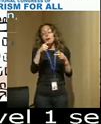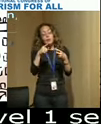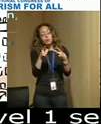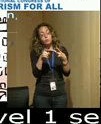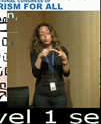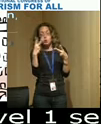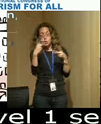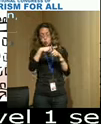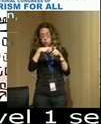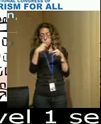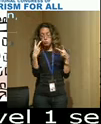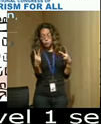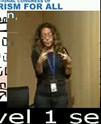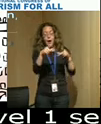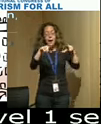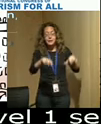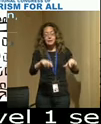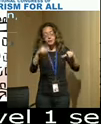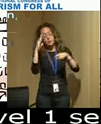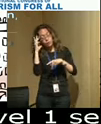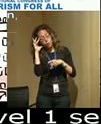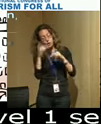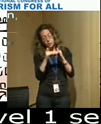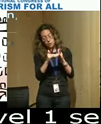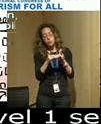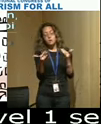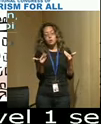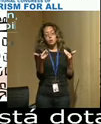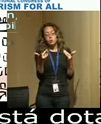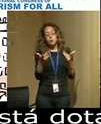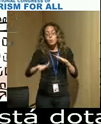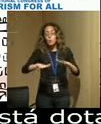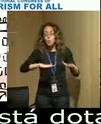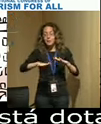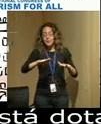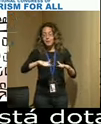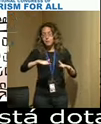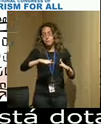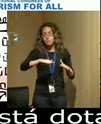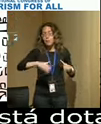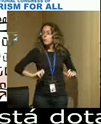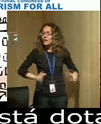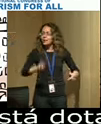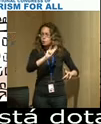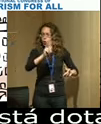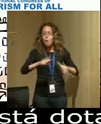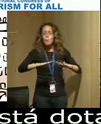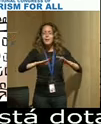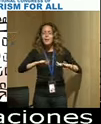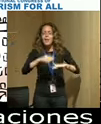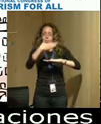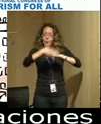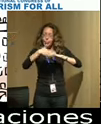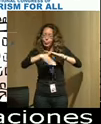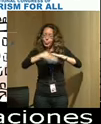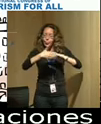serían las habitaciones adaptadas a personas con movilidad reducida moderada, no usuarias de silla de ruedas, en la que, por ejemplo, puede estar el